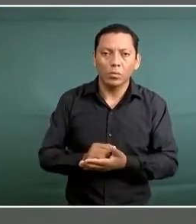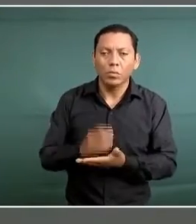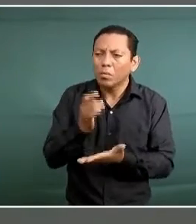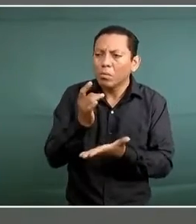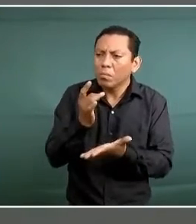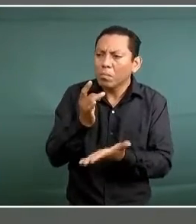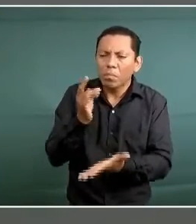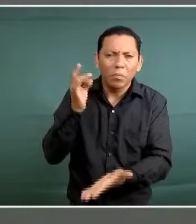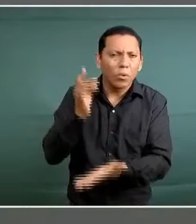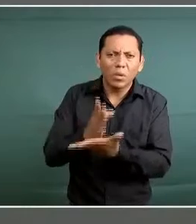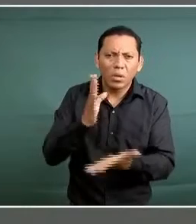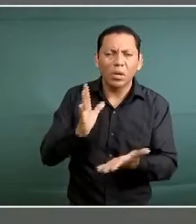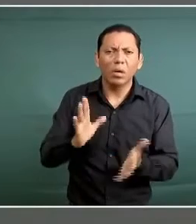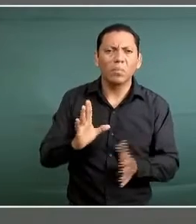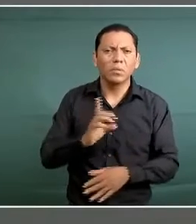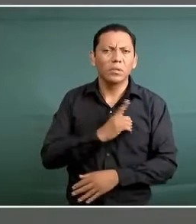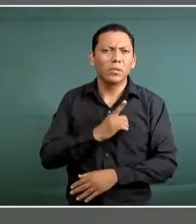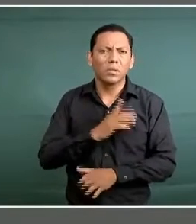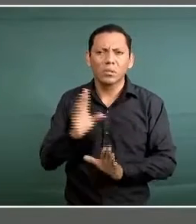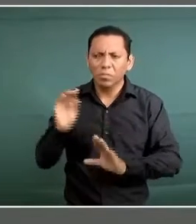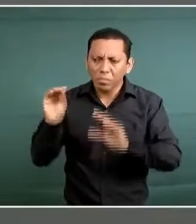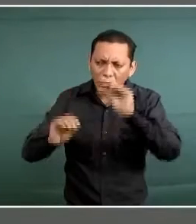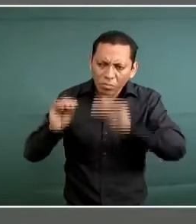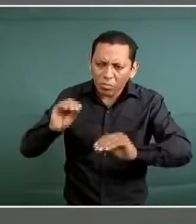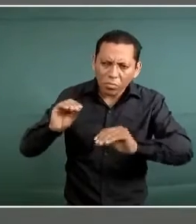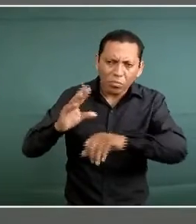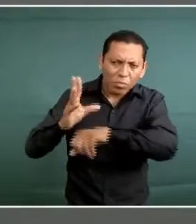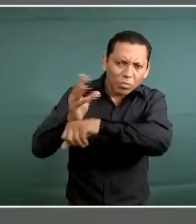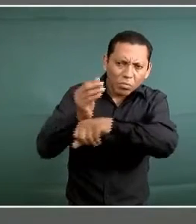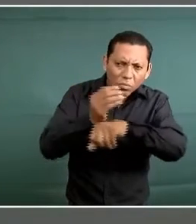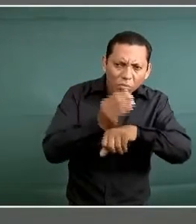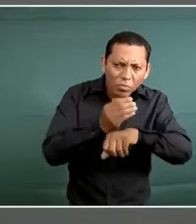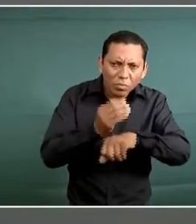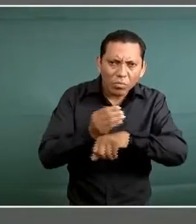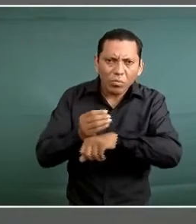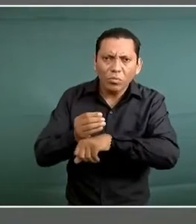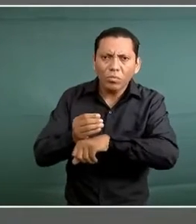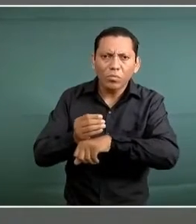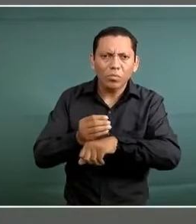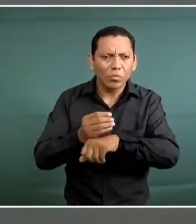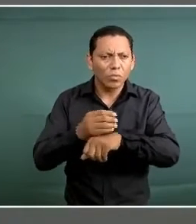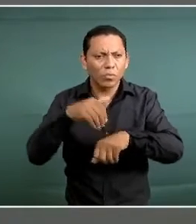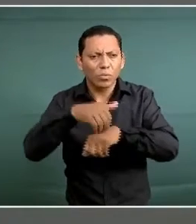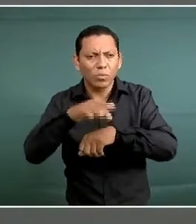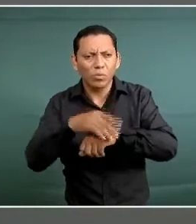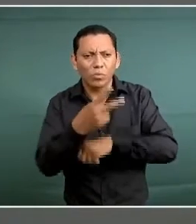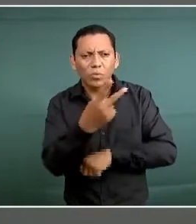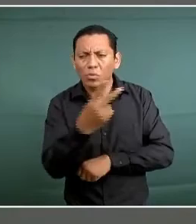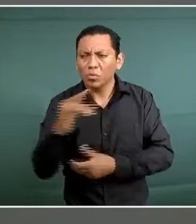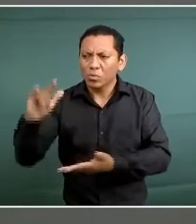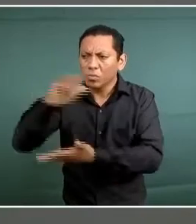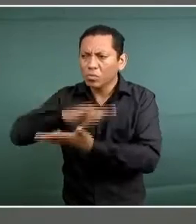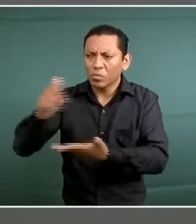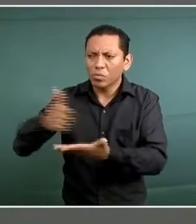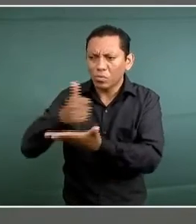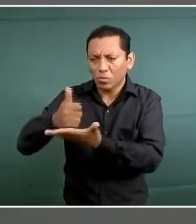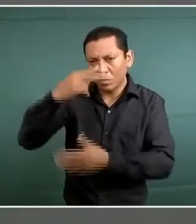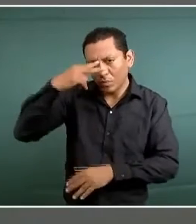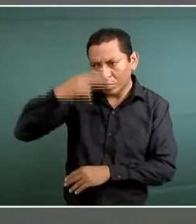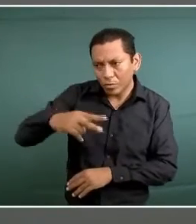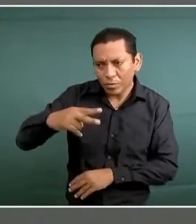sólo se está rehabilitando la terminal 2 del aeropuerto de la ciudad de méxico